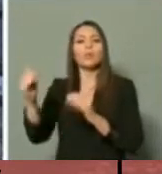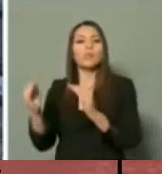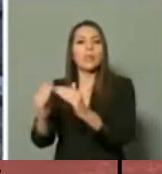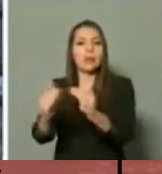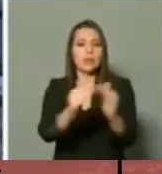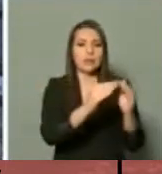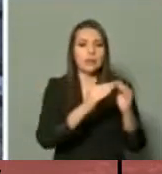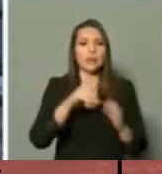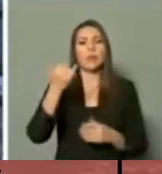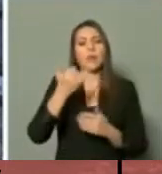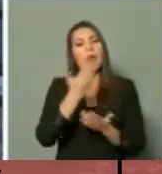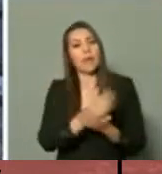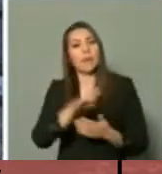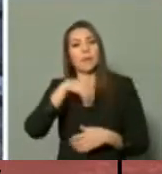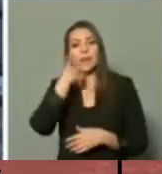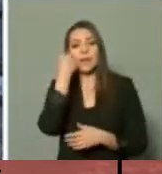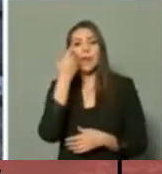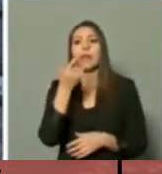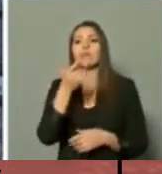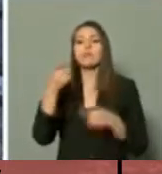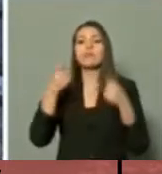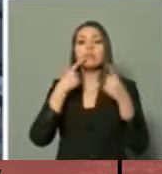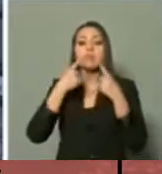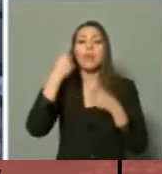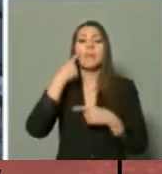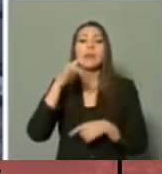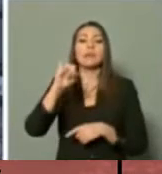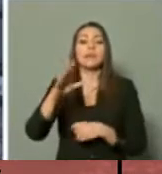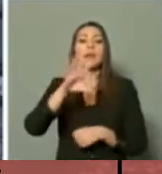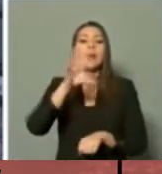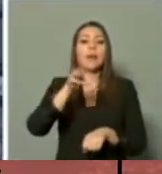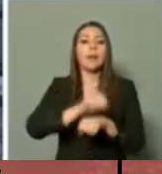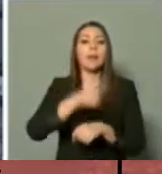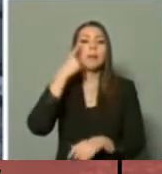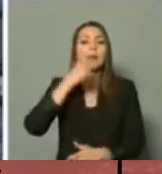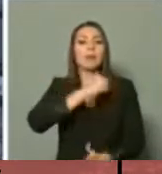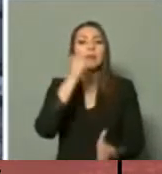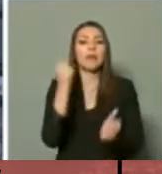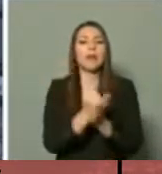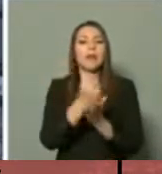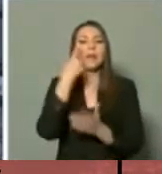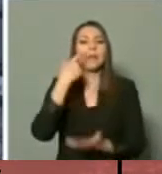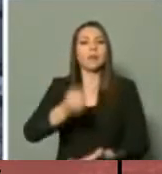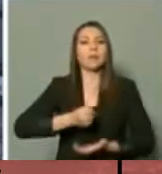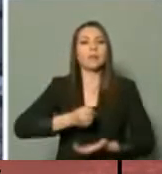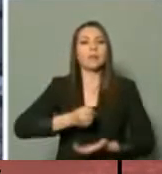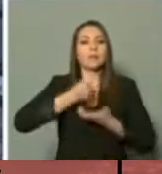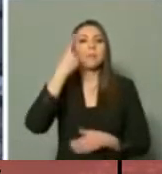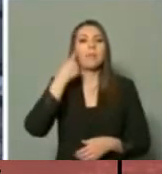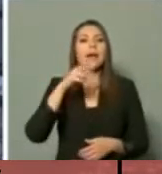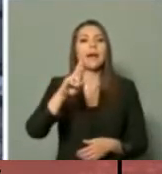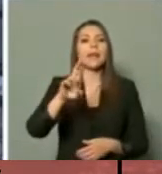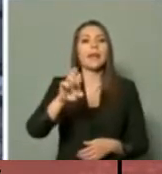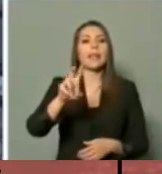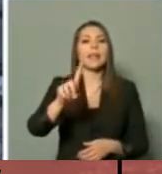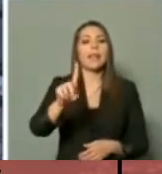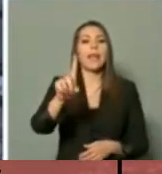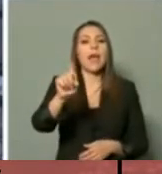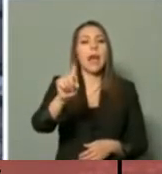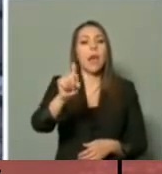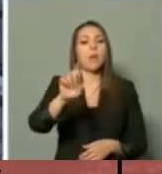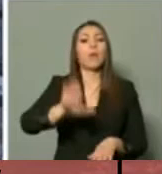recursos suficientes para que se realice una modernización de la red hidráulica, ya que más del 40% de este vital líquido